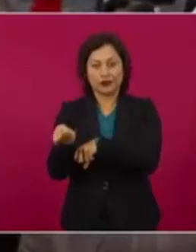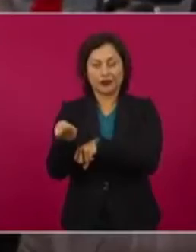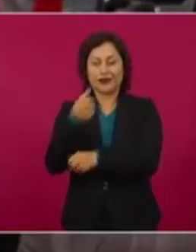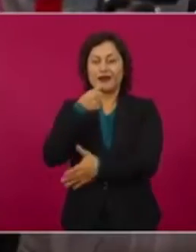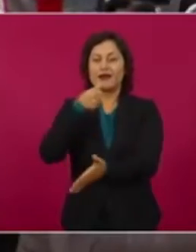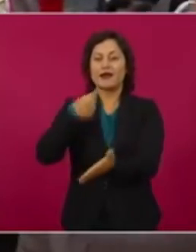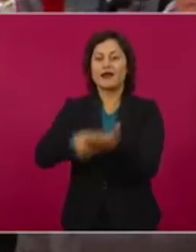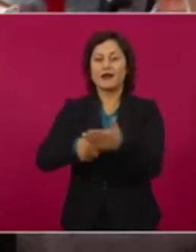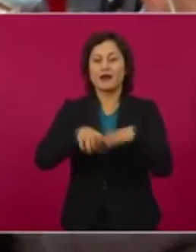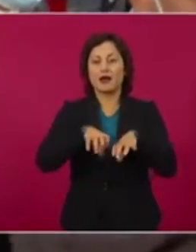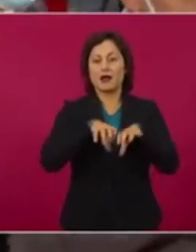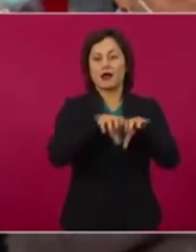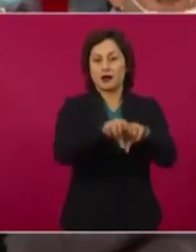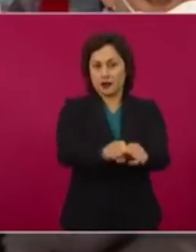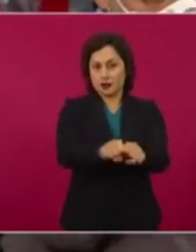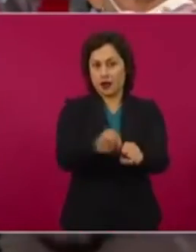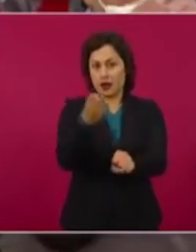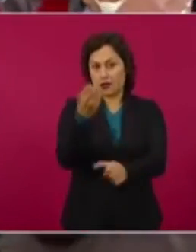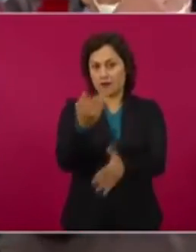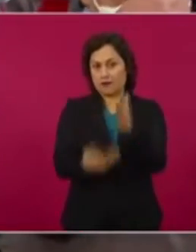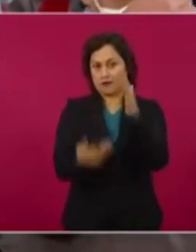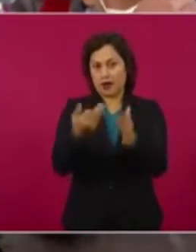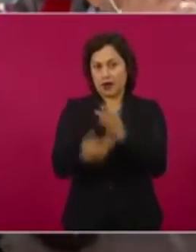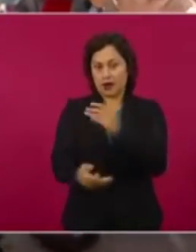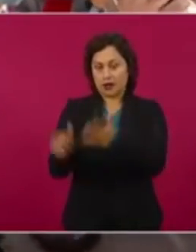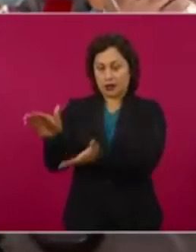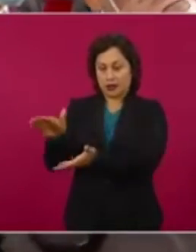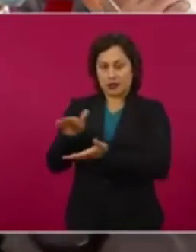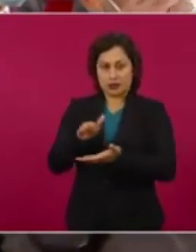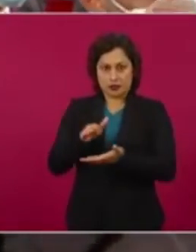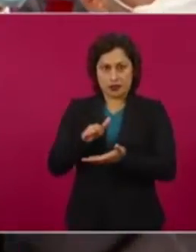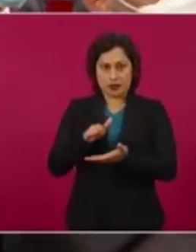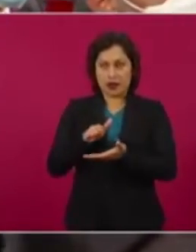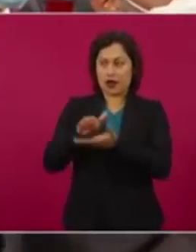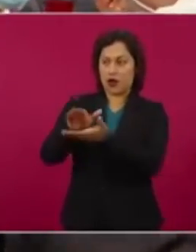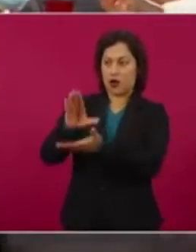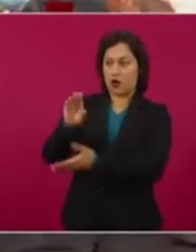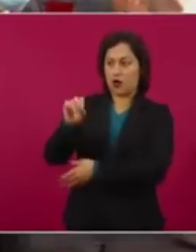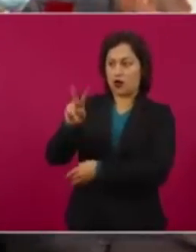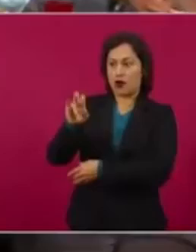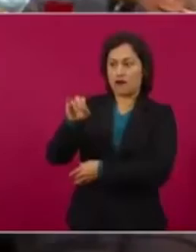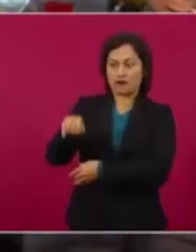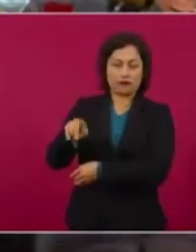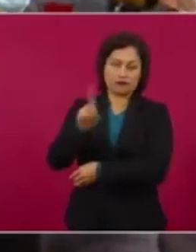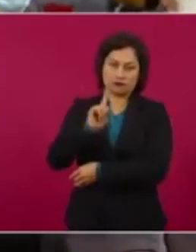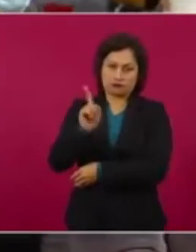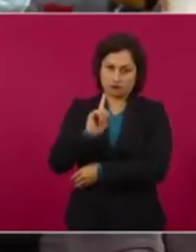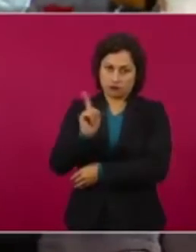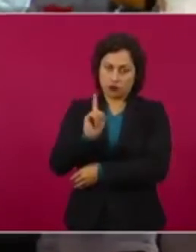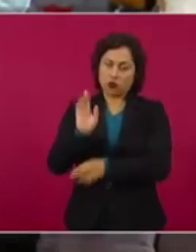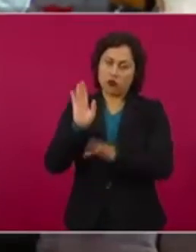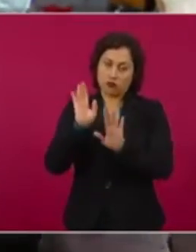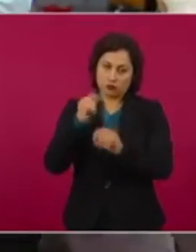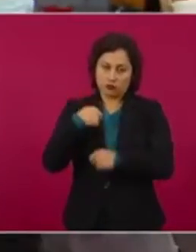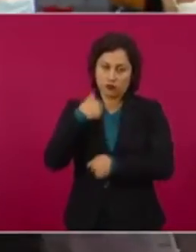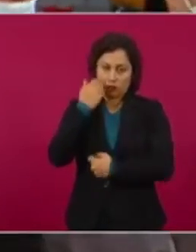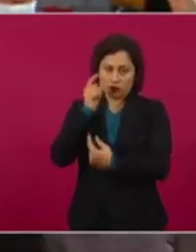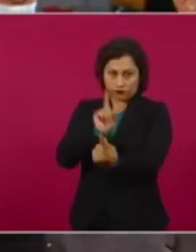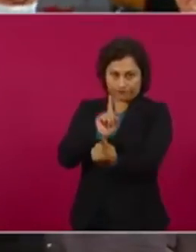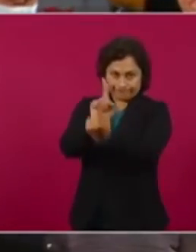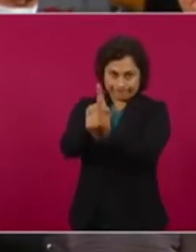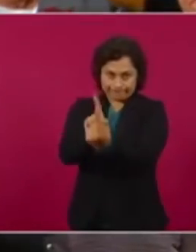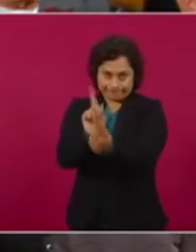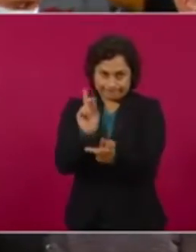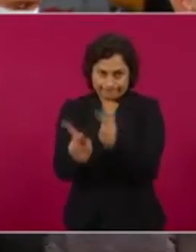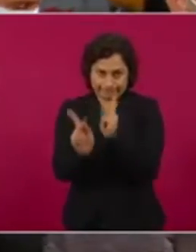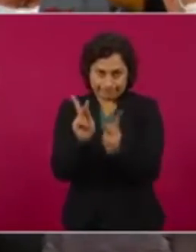que tenemos, que serían, eso sí no se los entregué a CONAVIM, sería como un tema para platicarlo directamente con